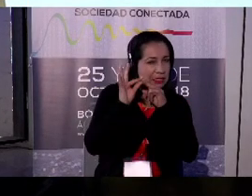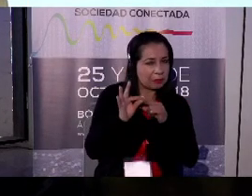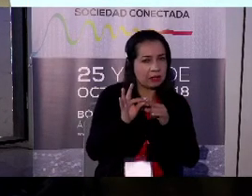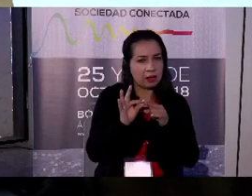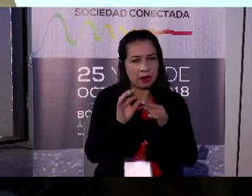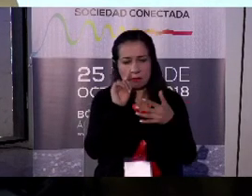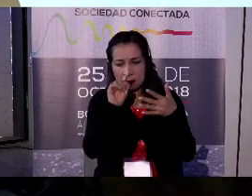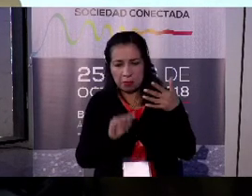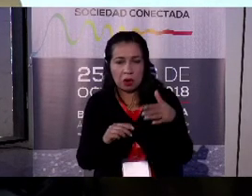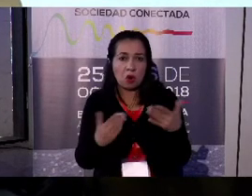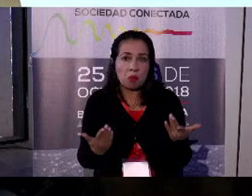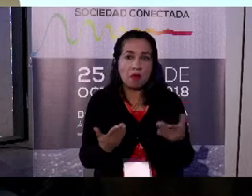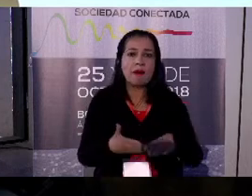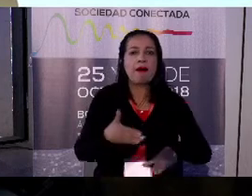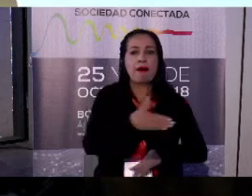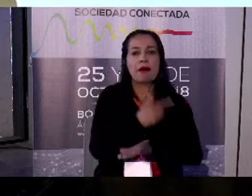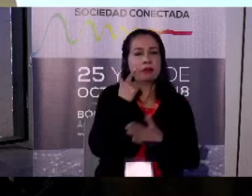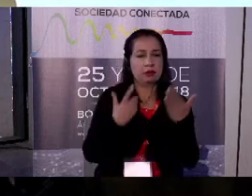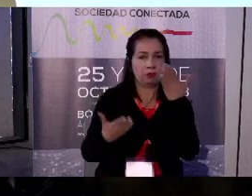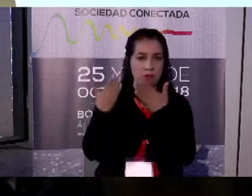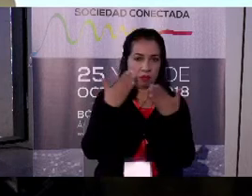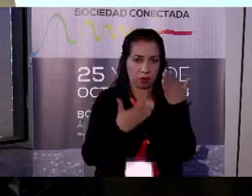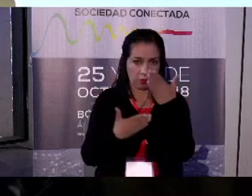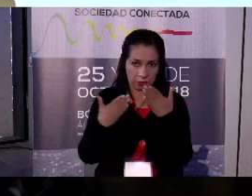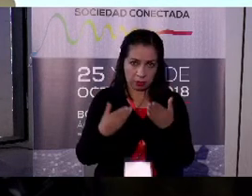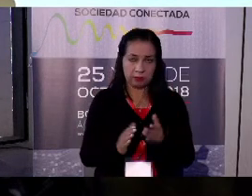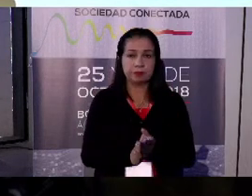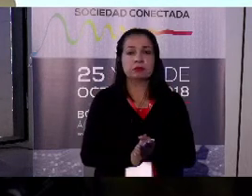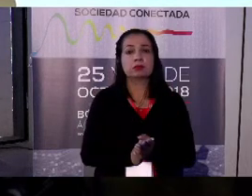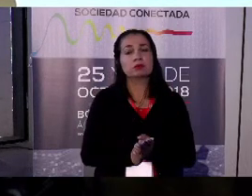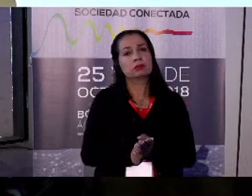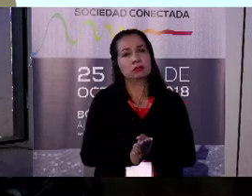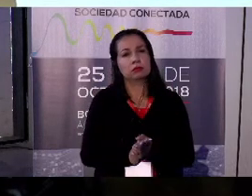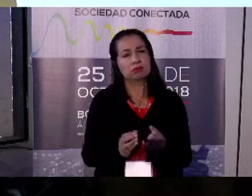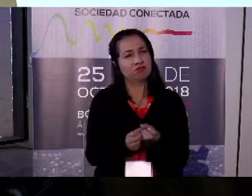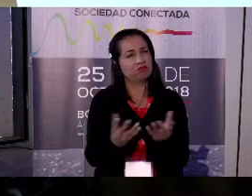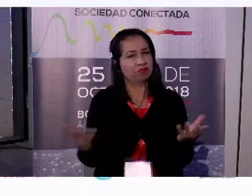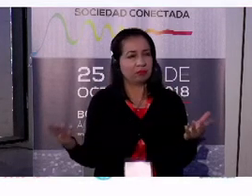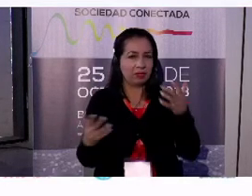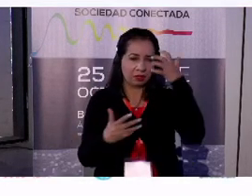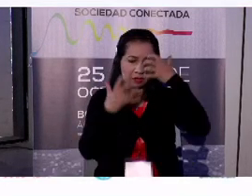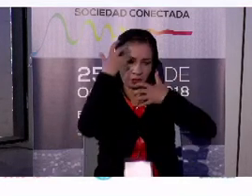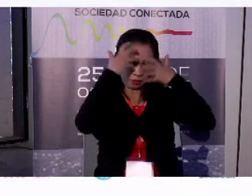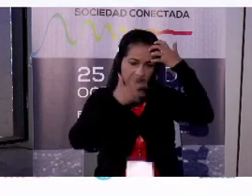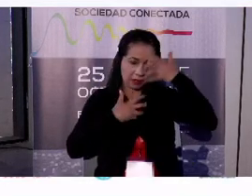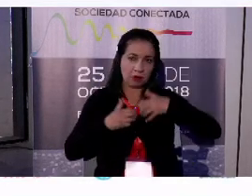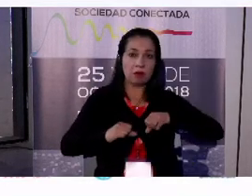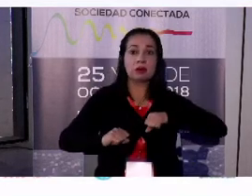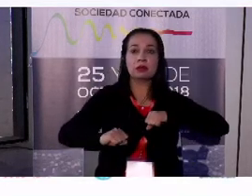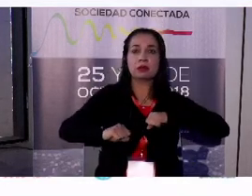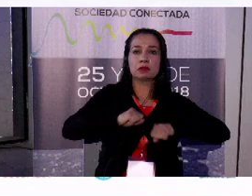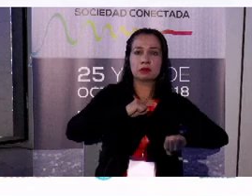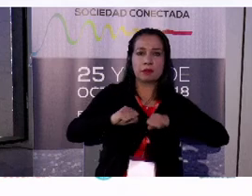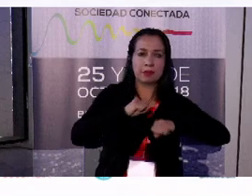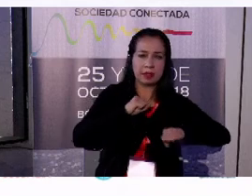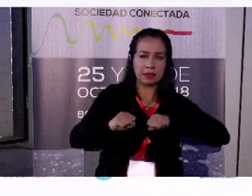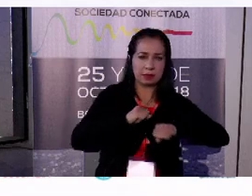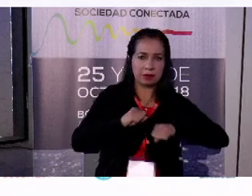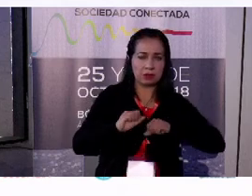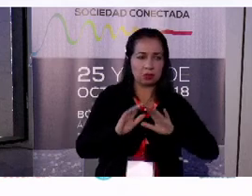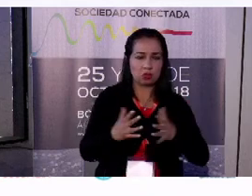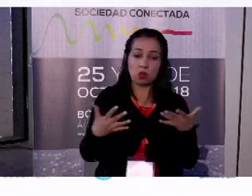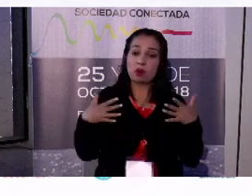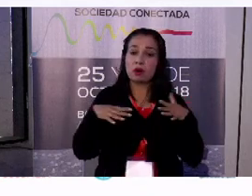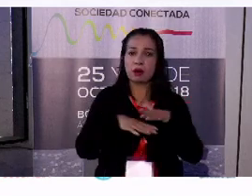simulaciones hay muchas maneras de evaluar el desempeño el rendimiento de una